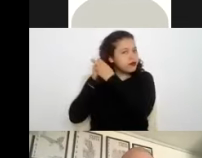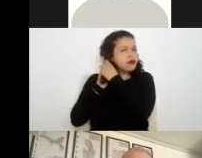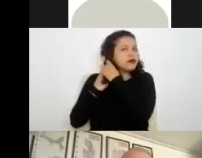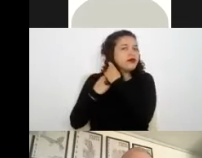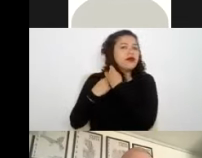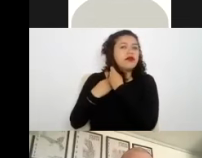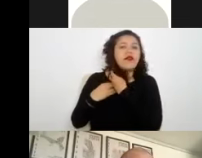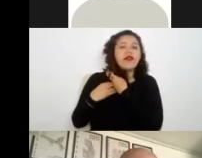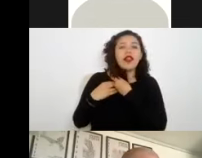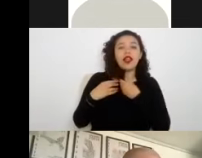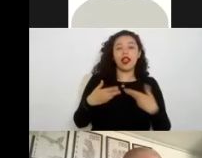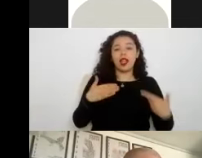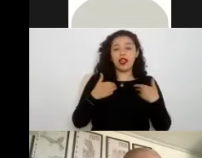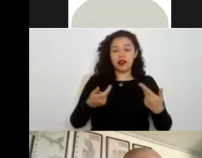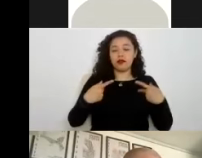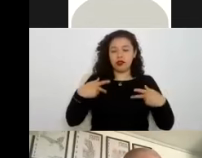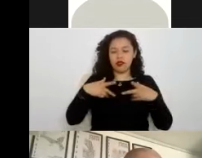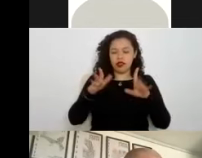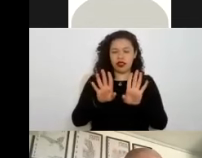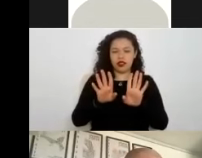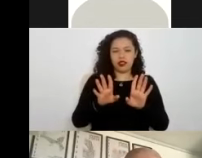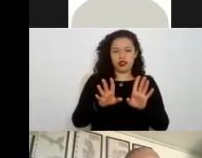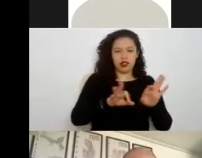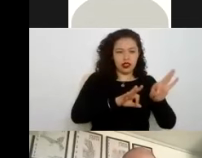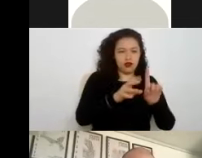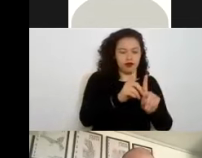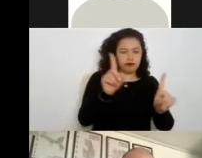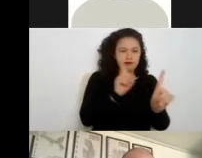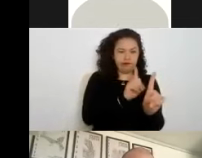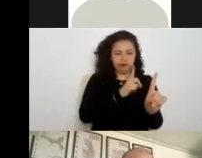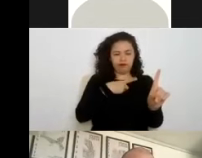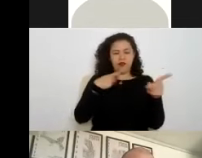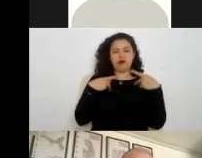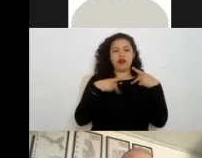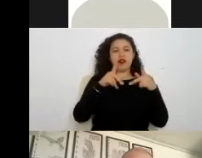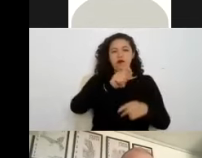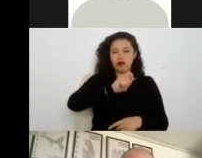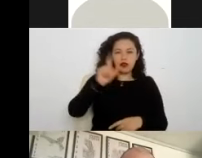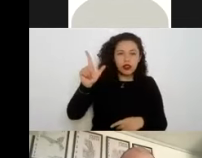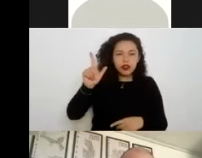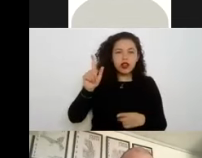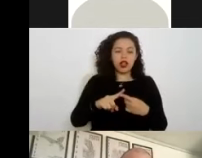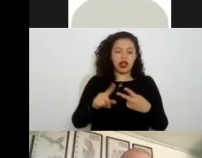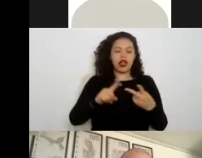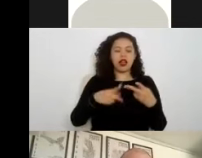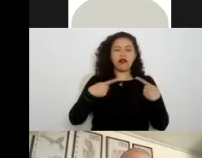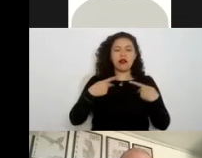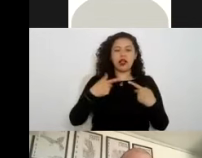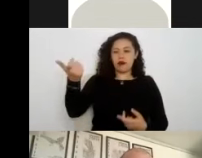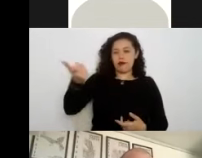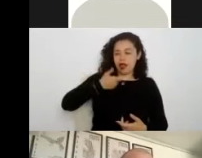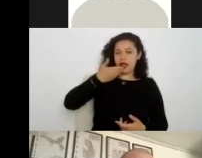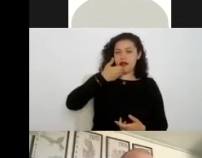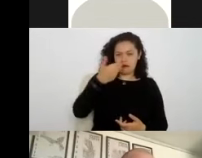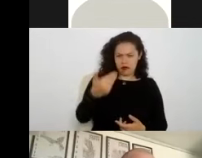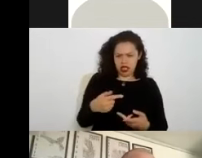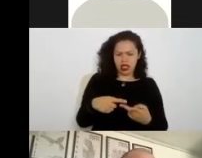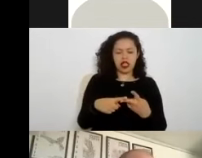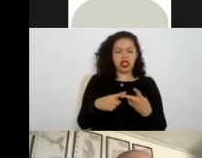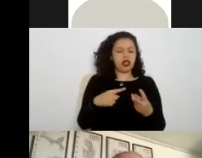estamos detrás pues, debe ser gente profesional, debe ser gente que tenga buenos sueldos, debe ser gente pues,